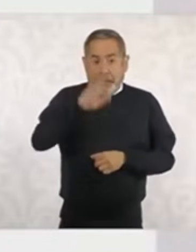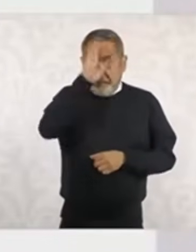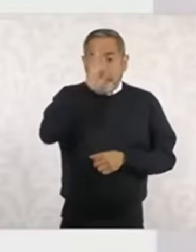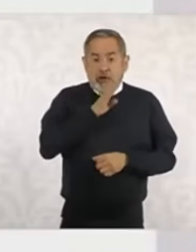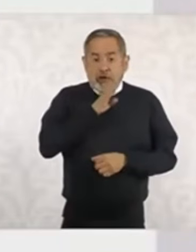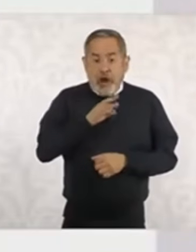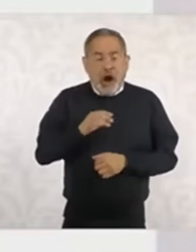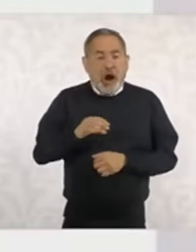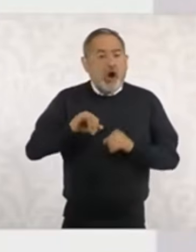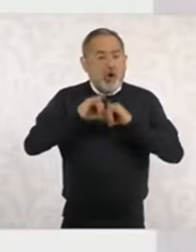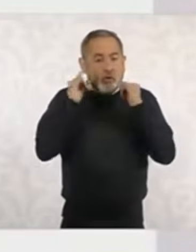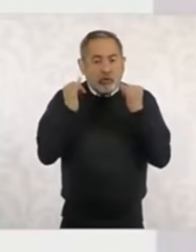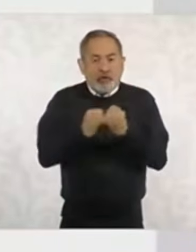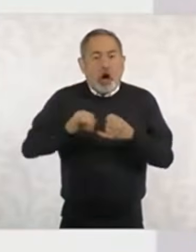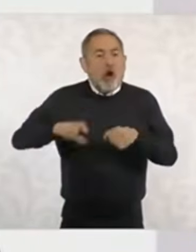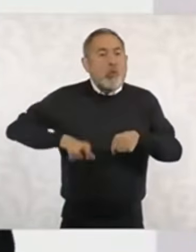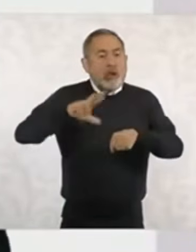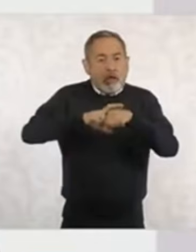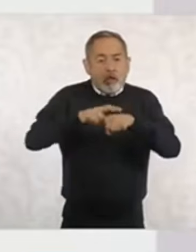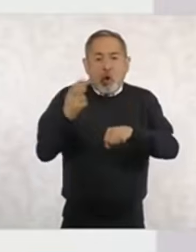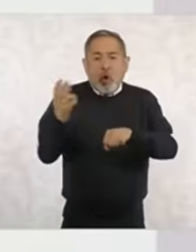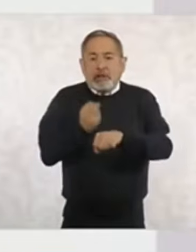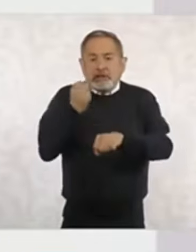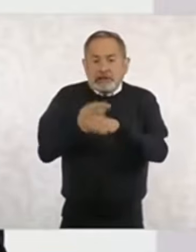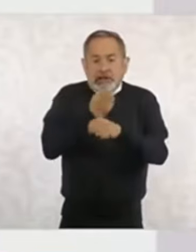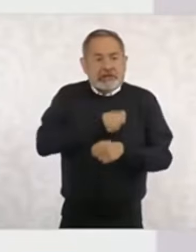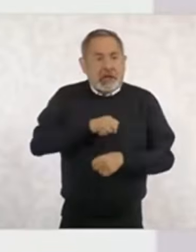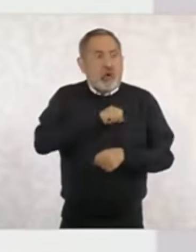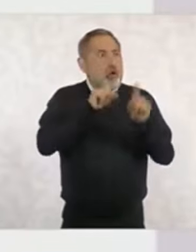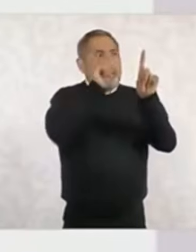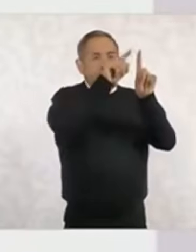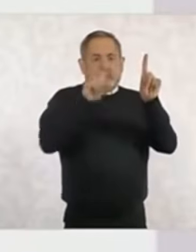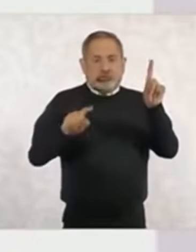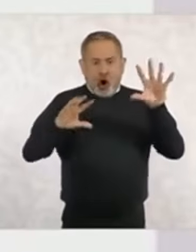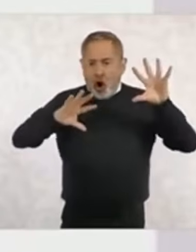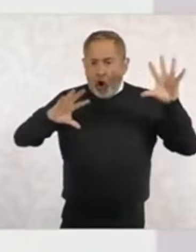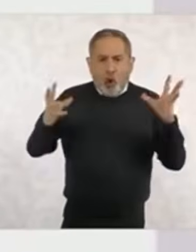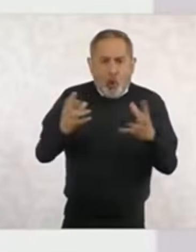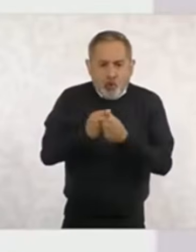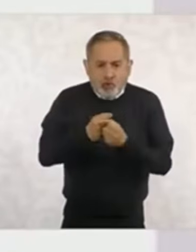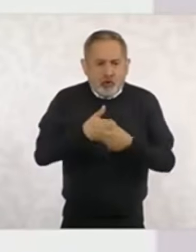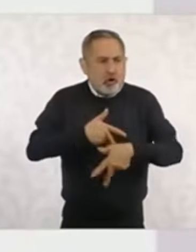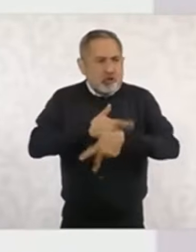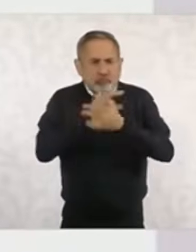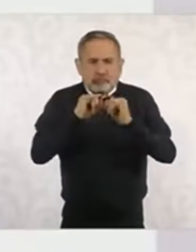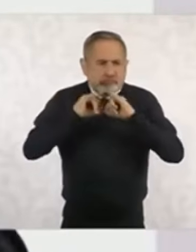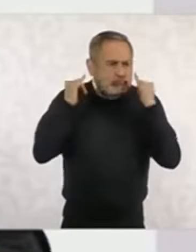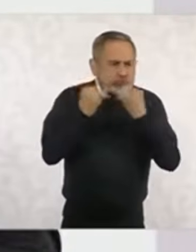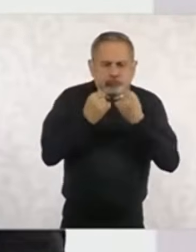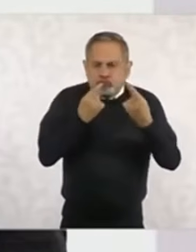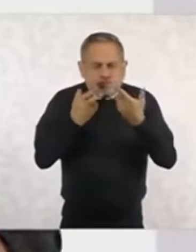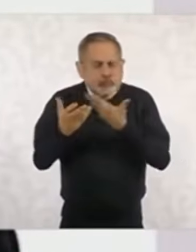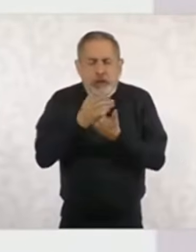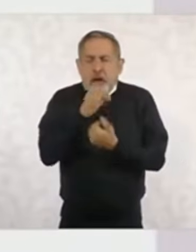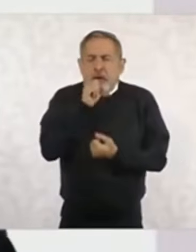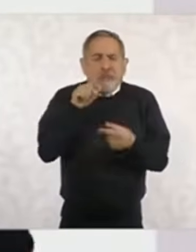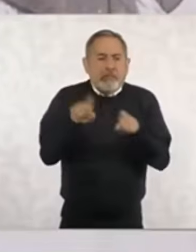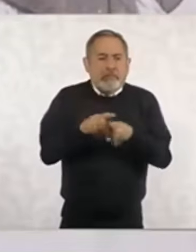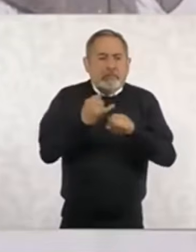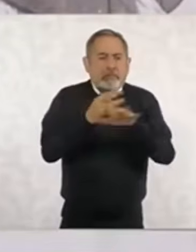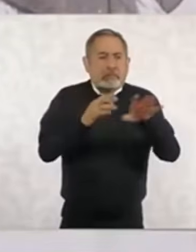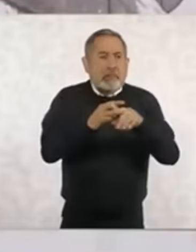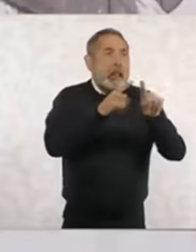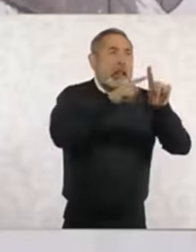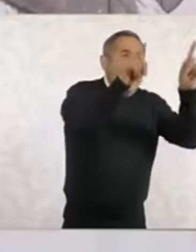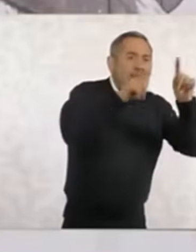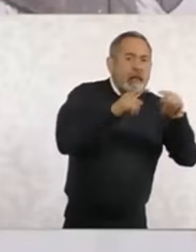los gobernadores o secretarios de salud, pues para que haya la misma información en todos lados y que no haya problema de que en un lado se dice